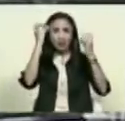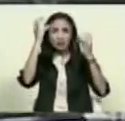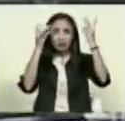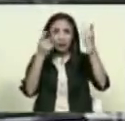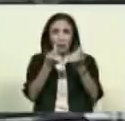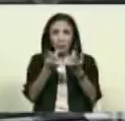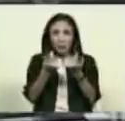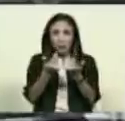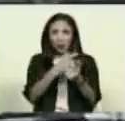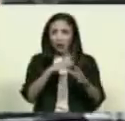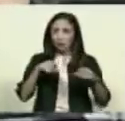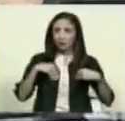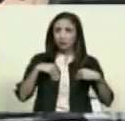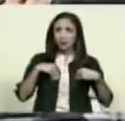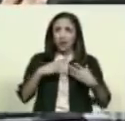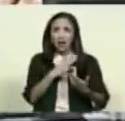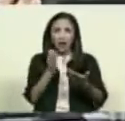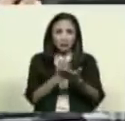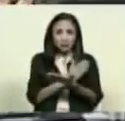tengo esto y me quedo con esto.